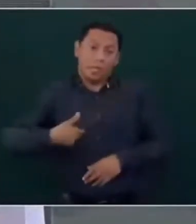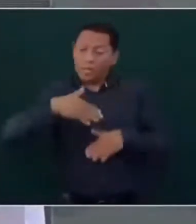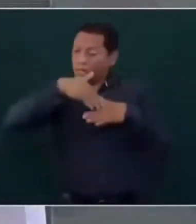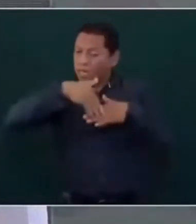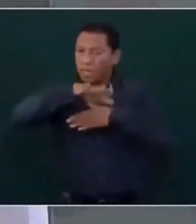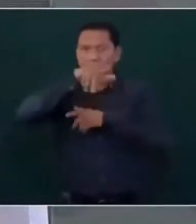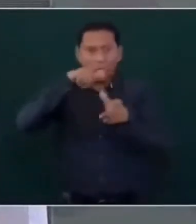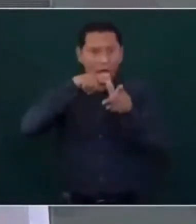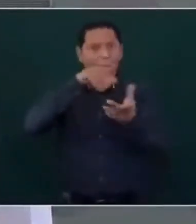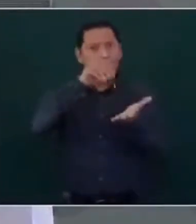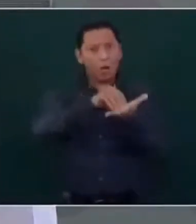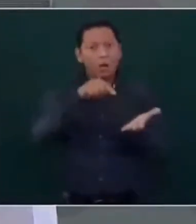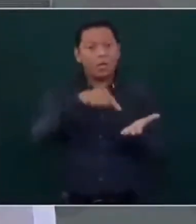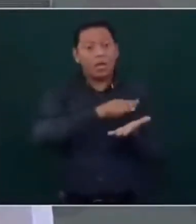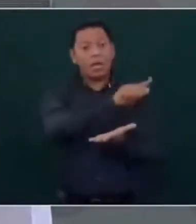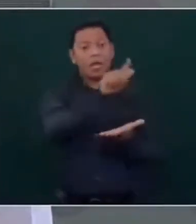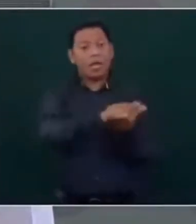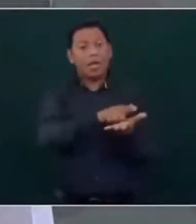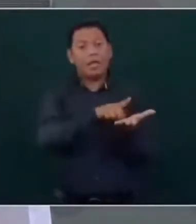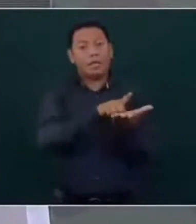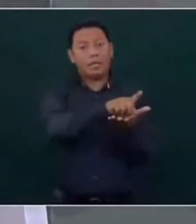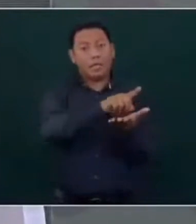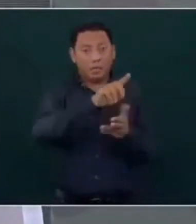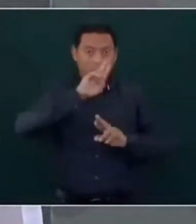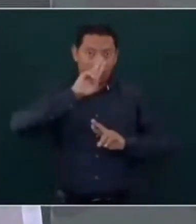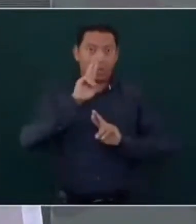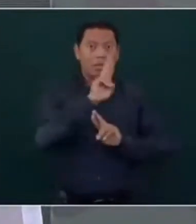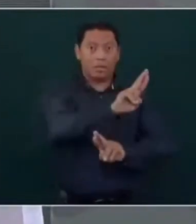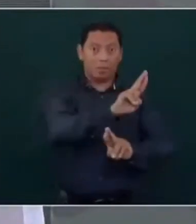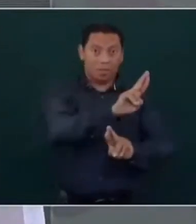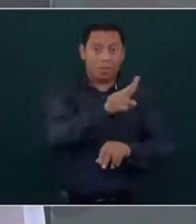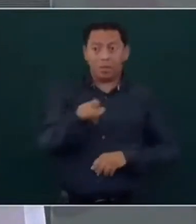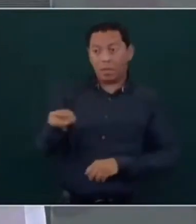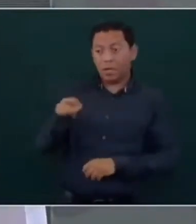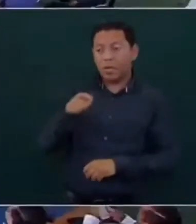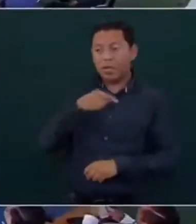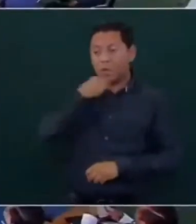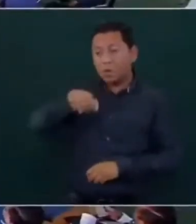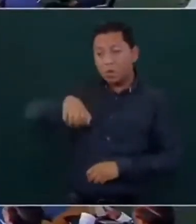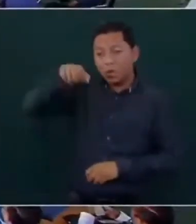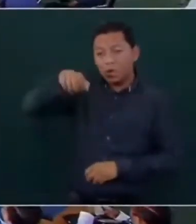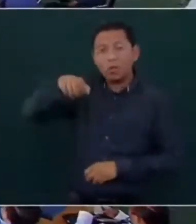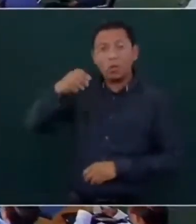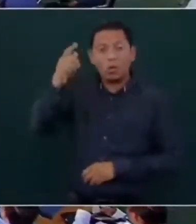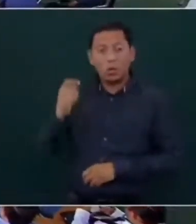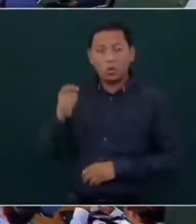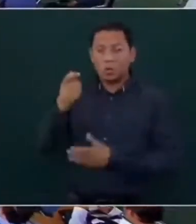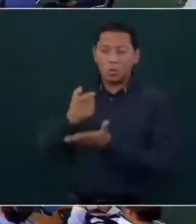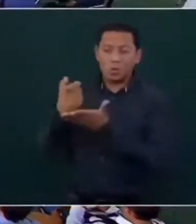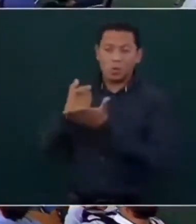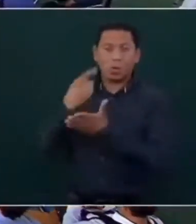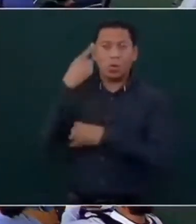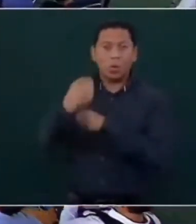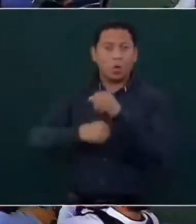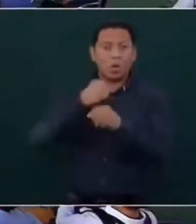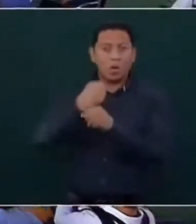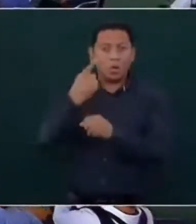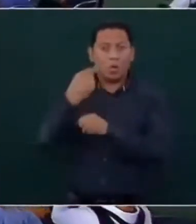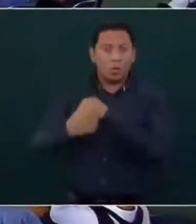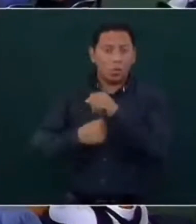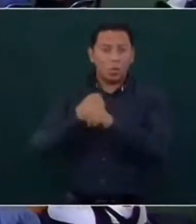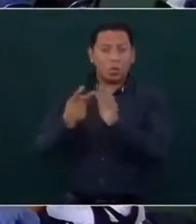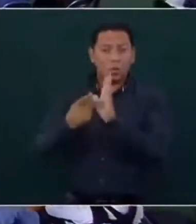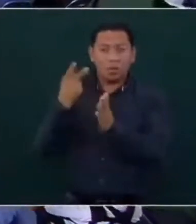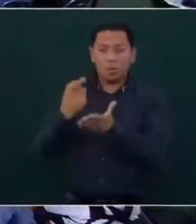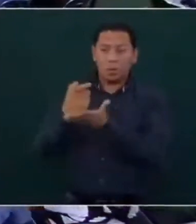este derecho y tiene que ir aumentando año con año. Y así para las becas a estudiantes de